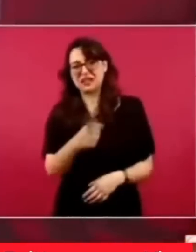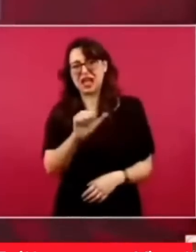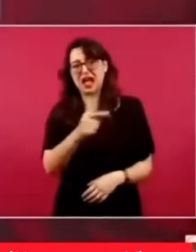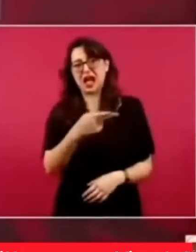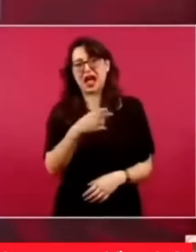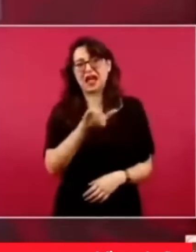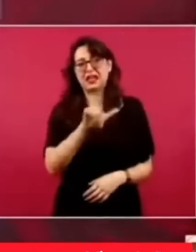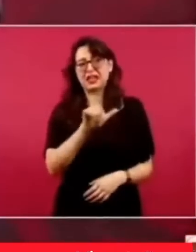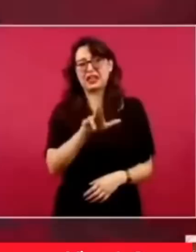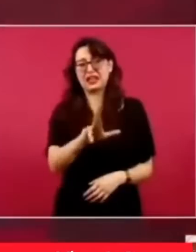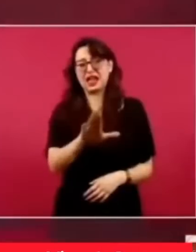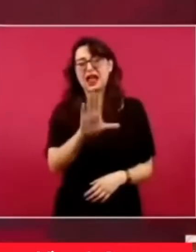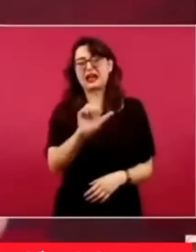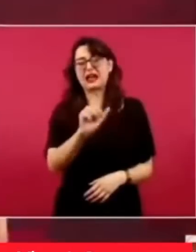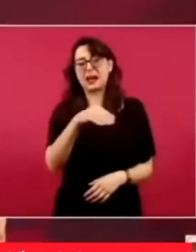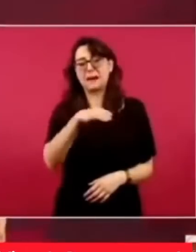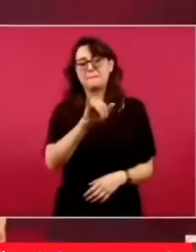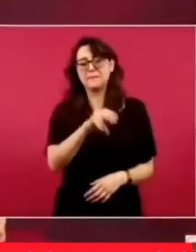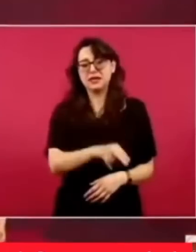Krause.